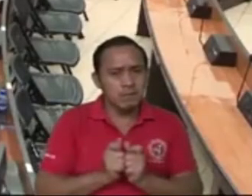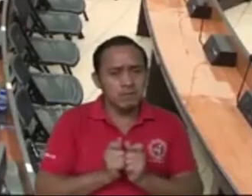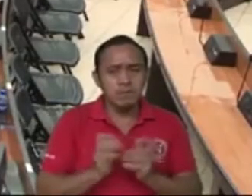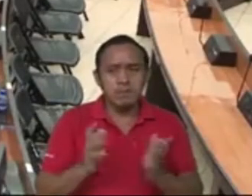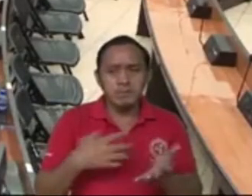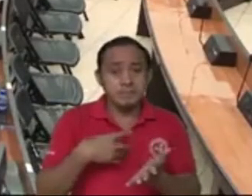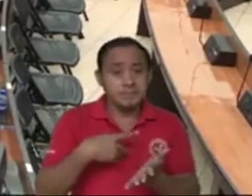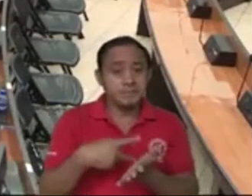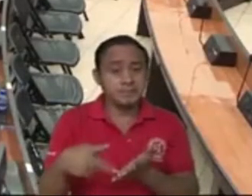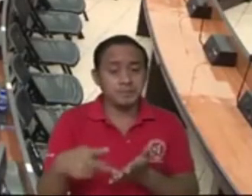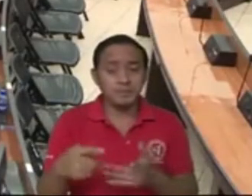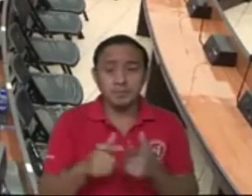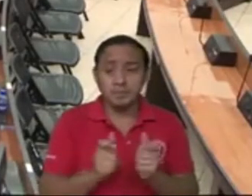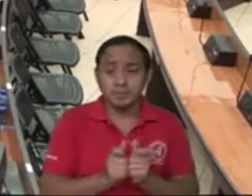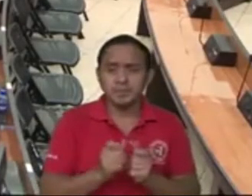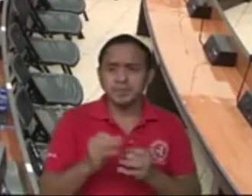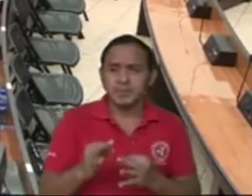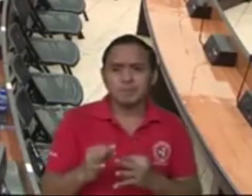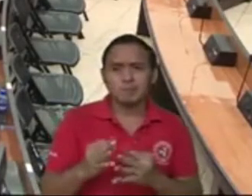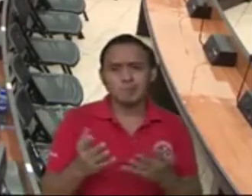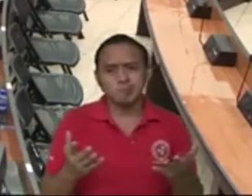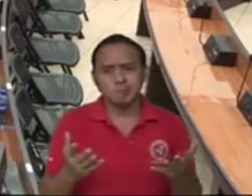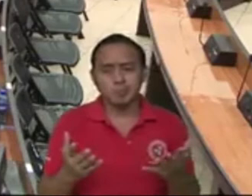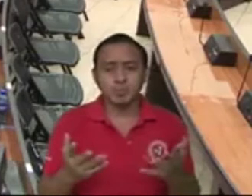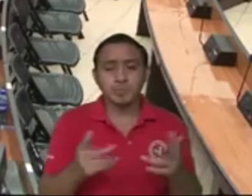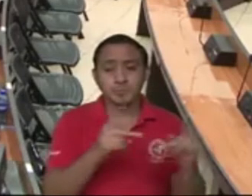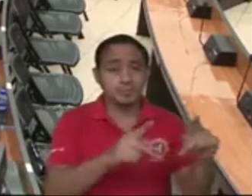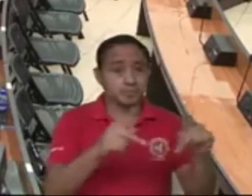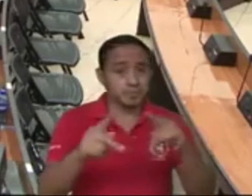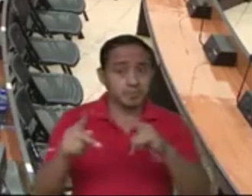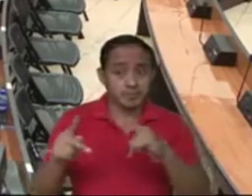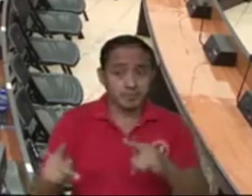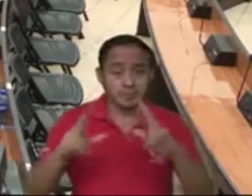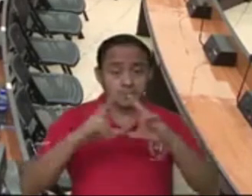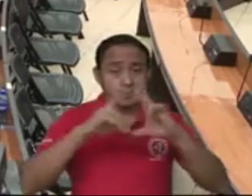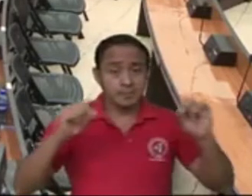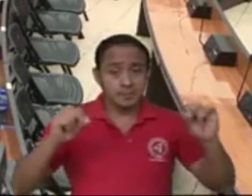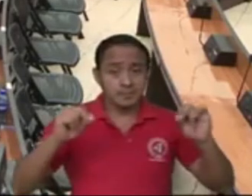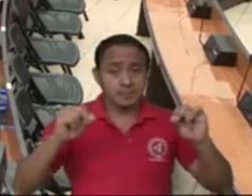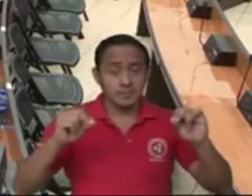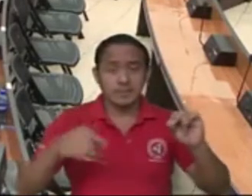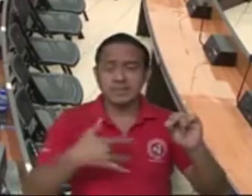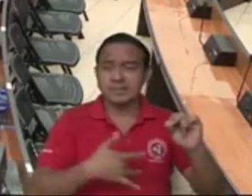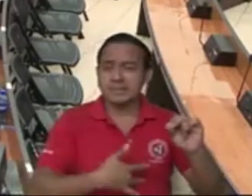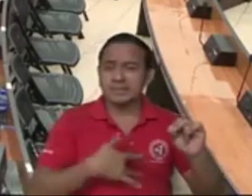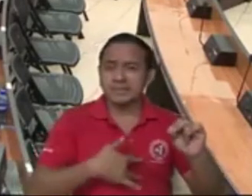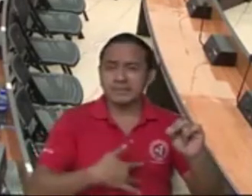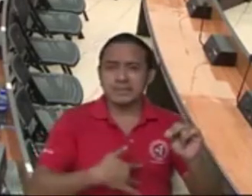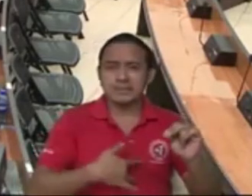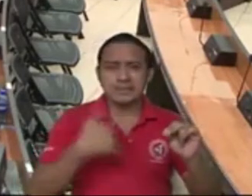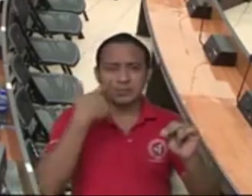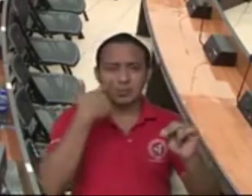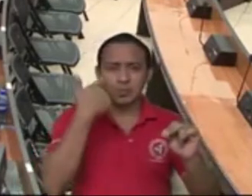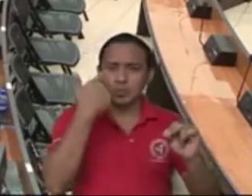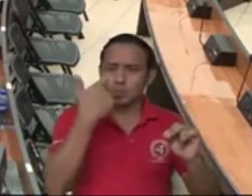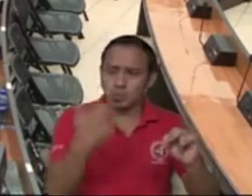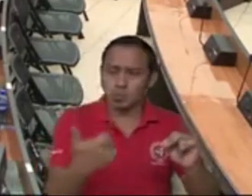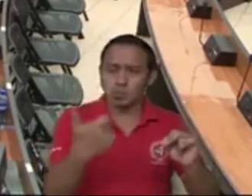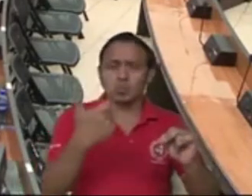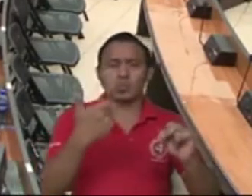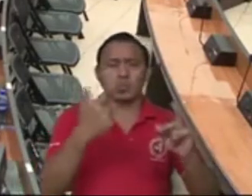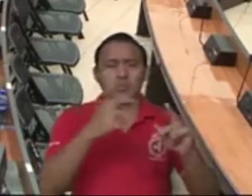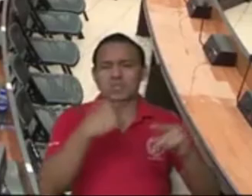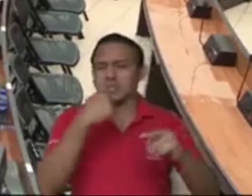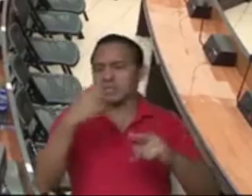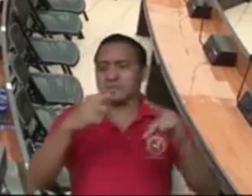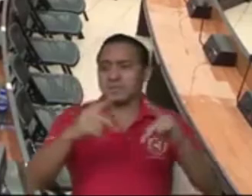la bancada del PLC no apoyó dicha reforma, ya que hay algunos aspectos en las que no están de acuerdo, agregó el diputado